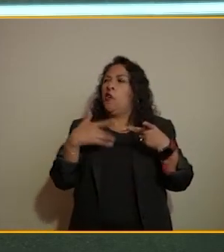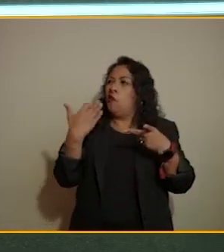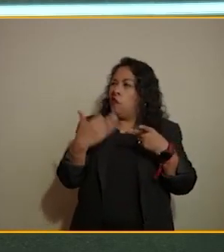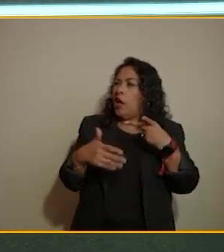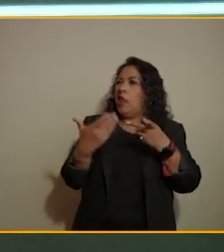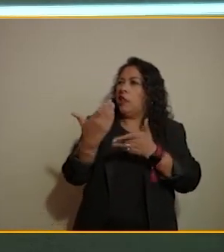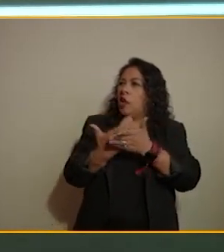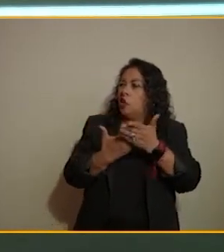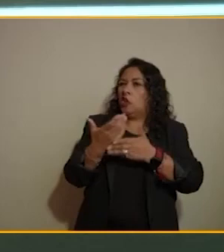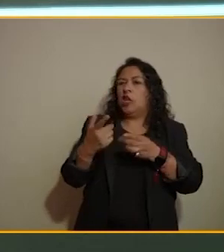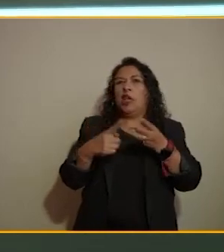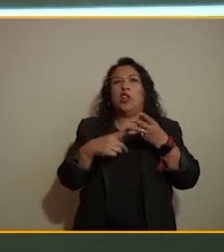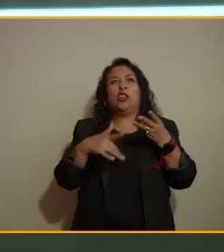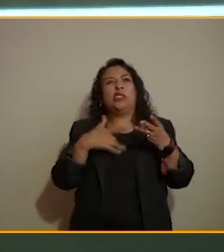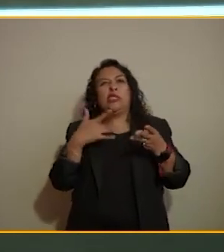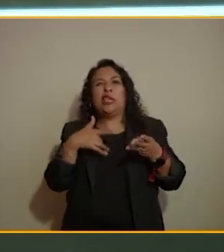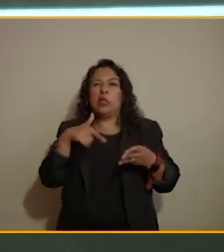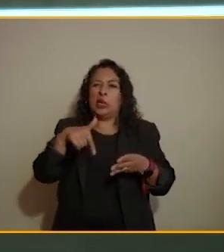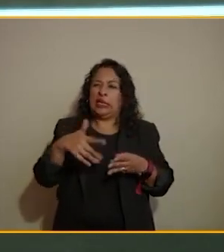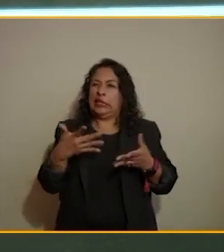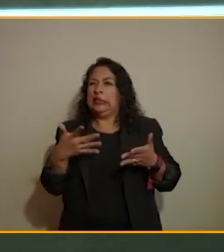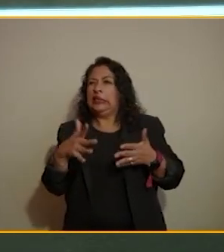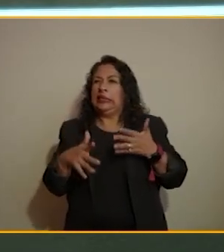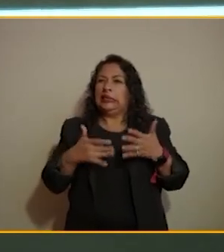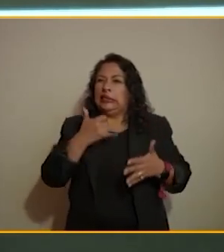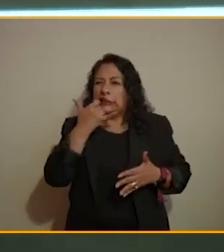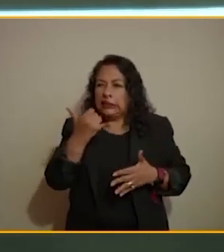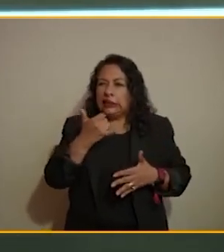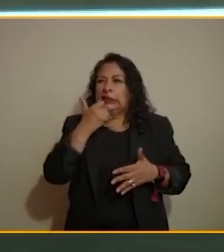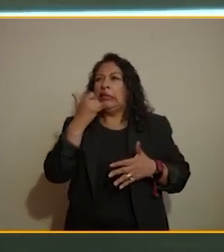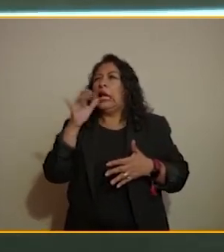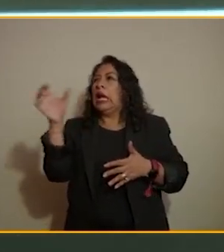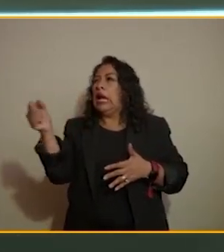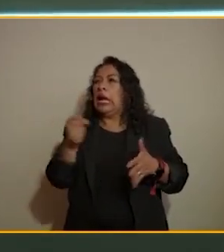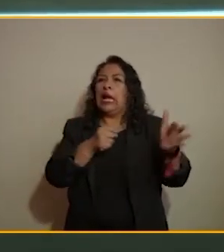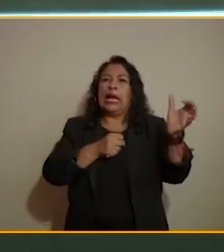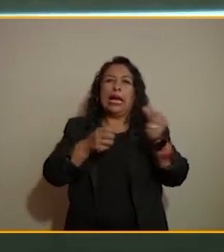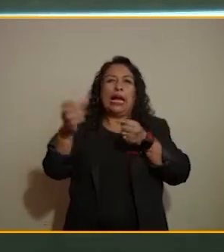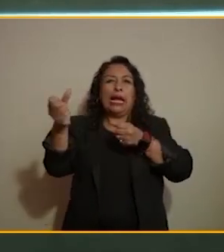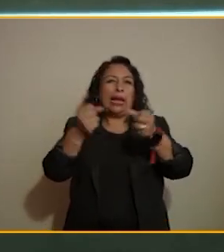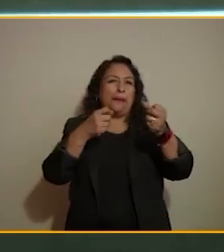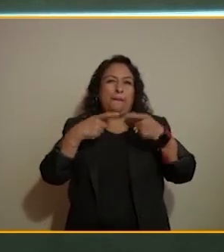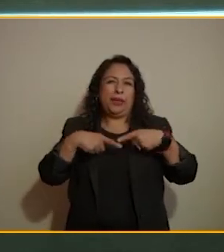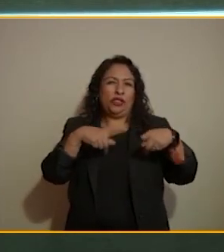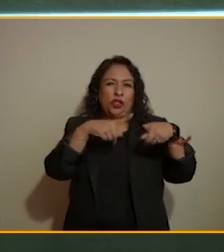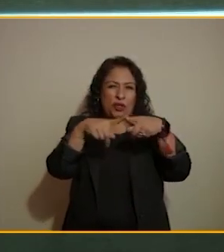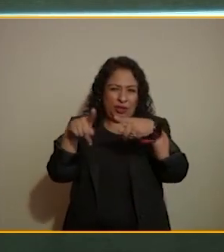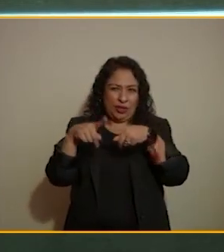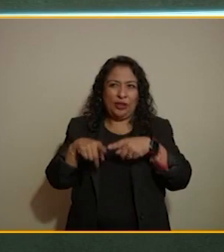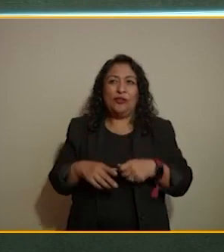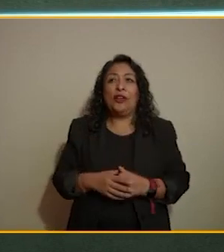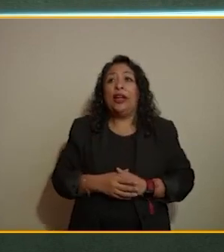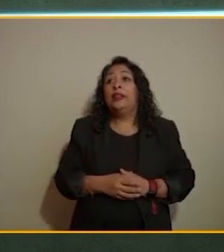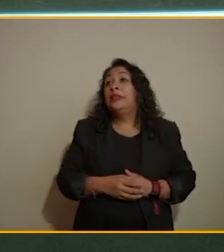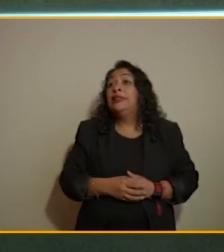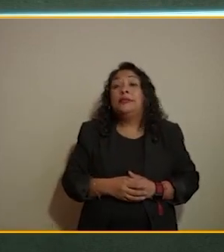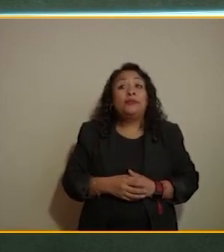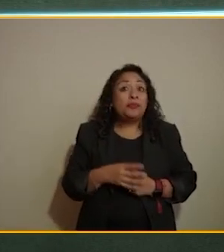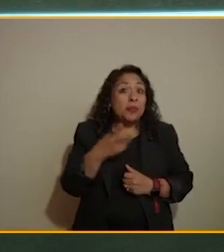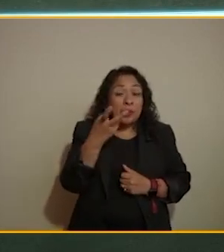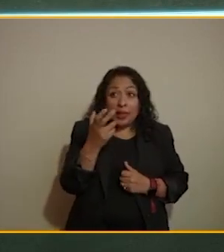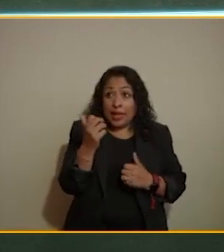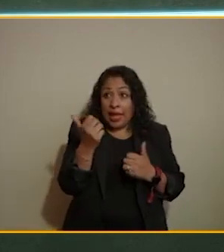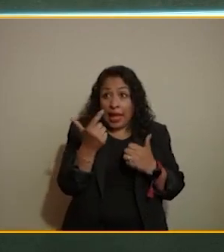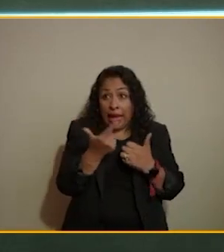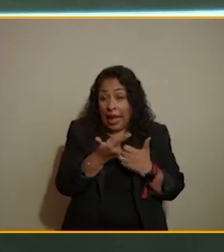el contador, como que aquí me estoy atorando en esto otro, entonces voy a incluir a otro tipo de personal. No es algo